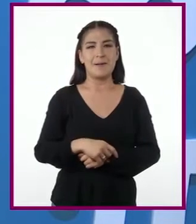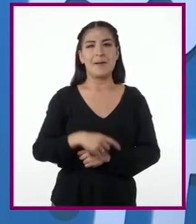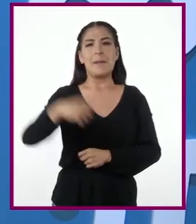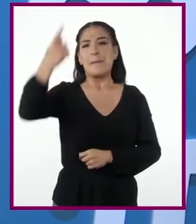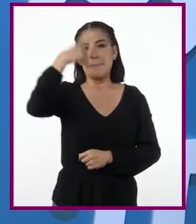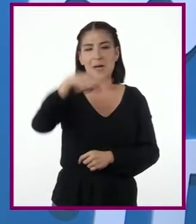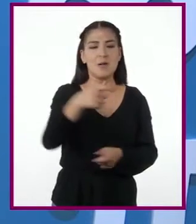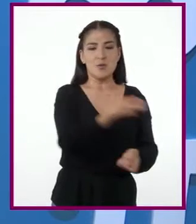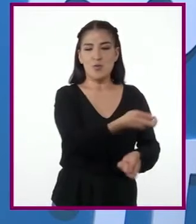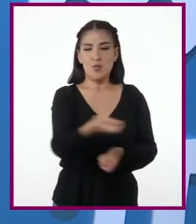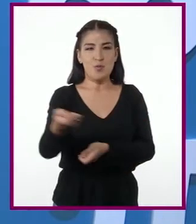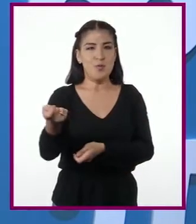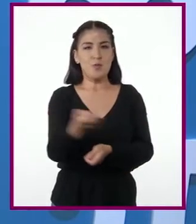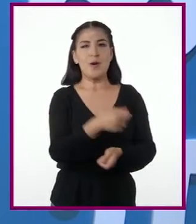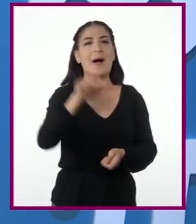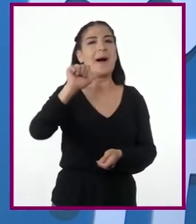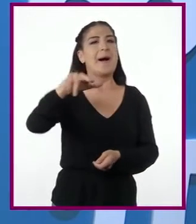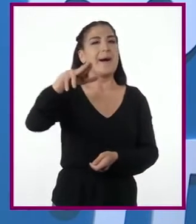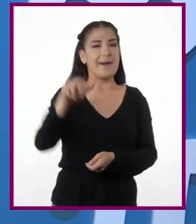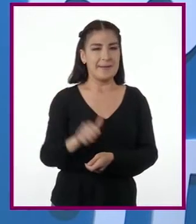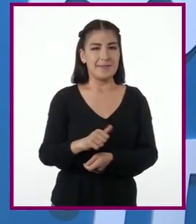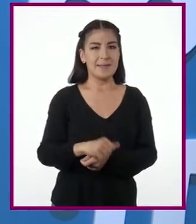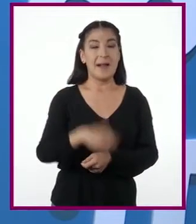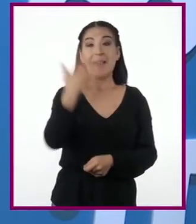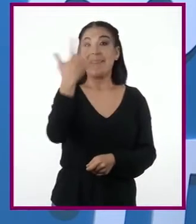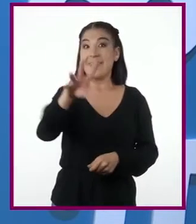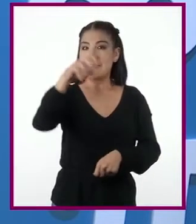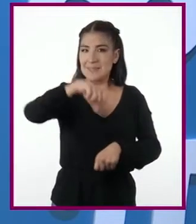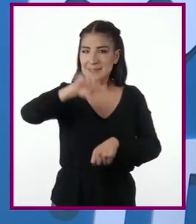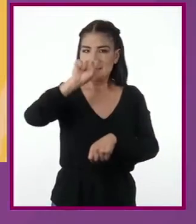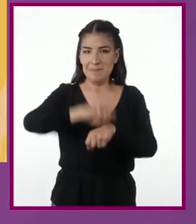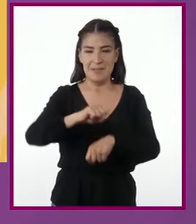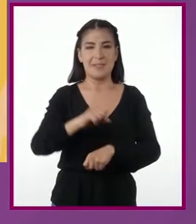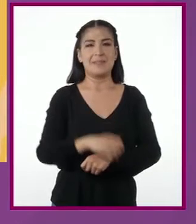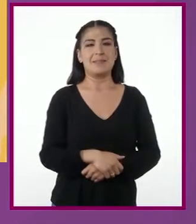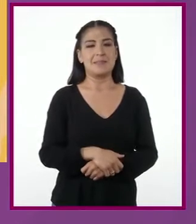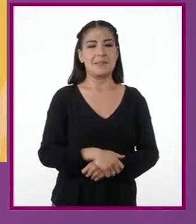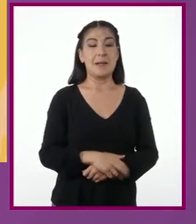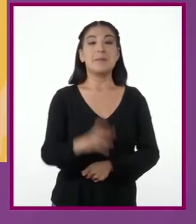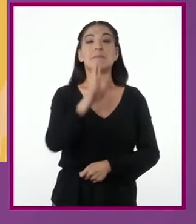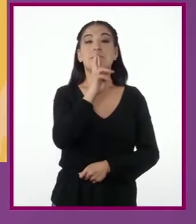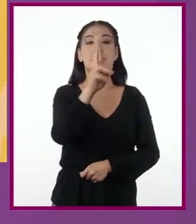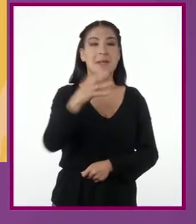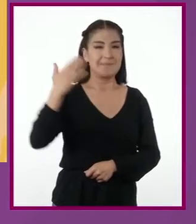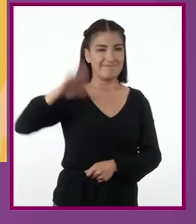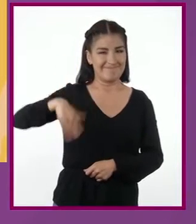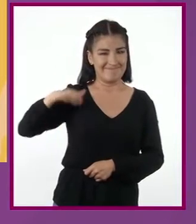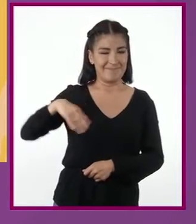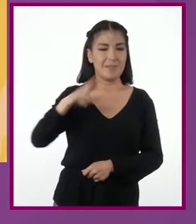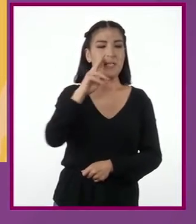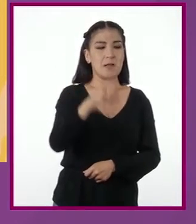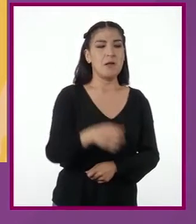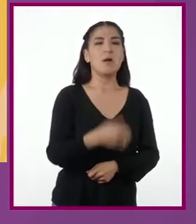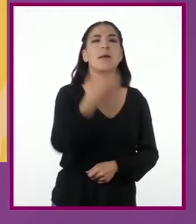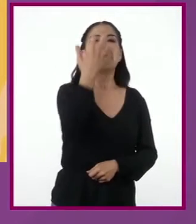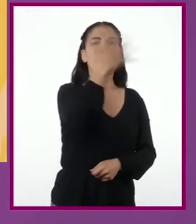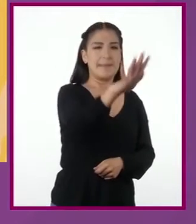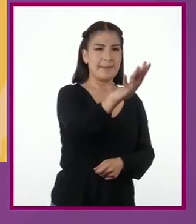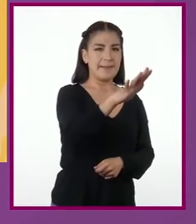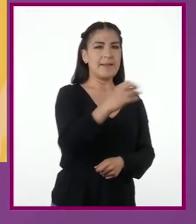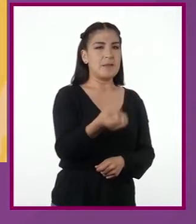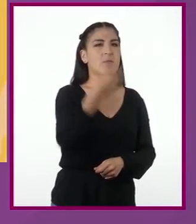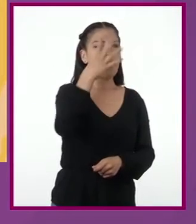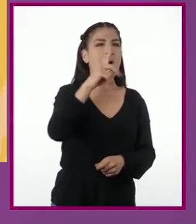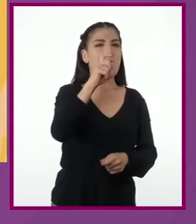para regar el jardín del edificio de Ana en 10 semanas? Para responder lo anterior, ¿cuántos litros de agua se consumen